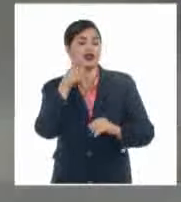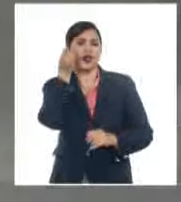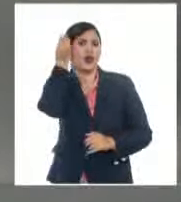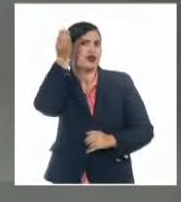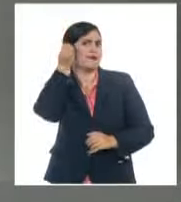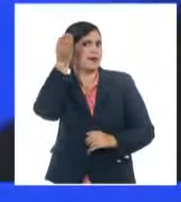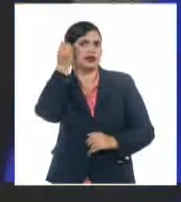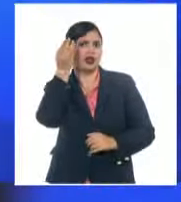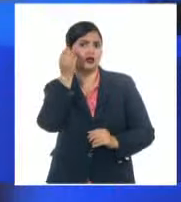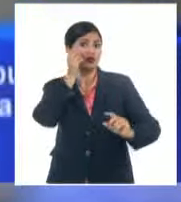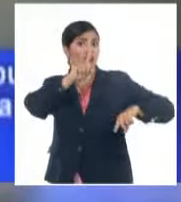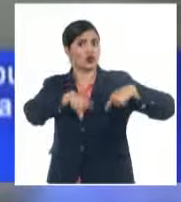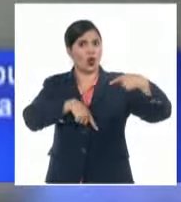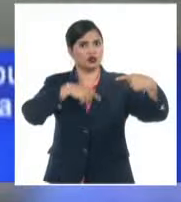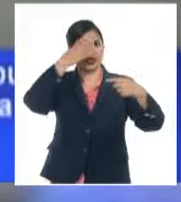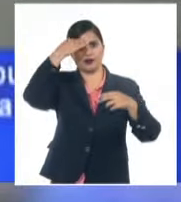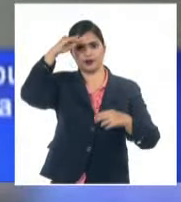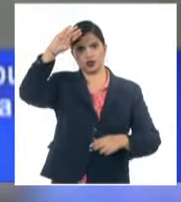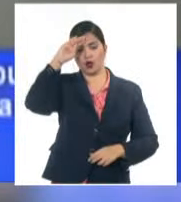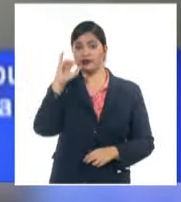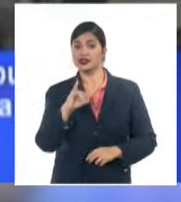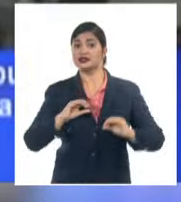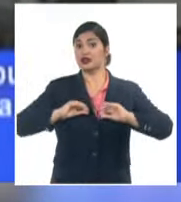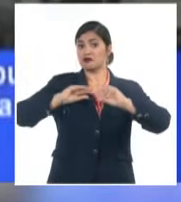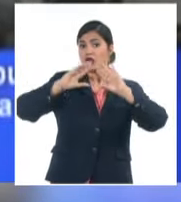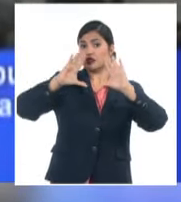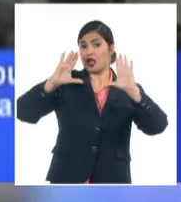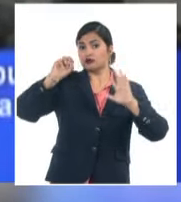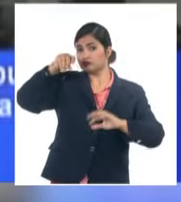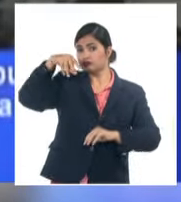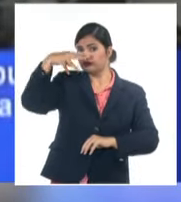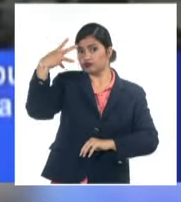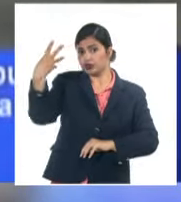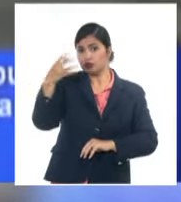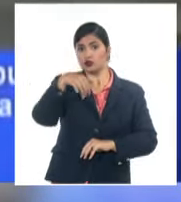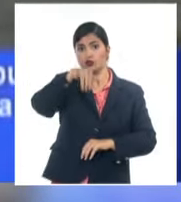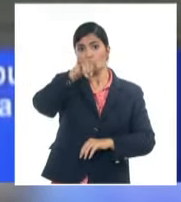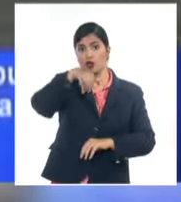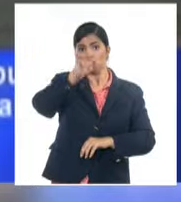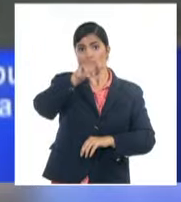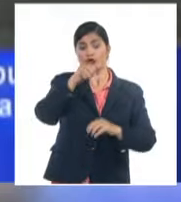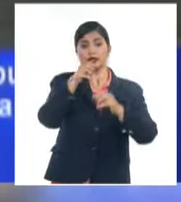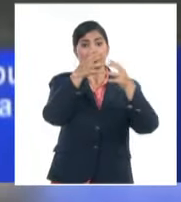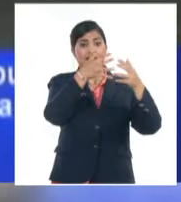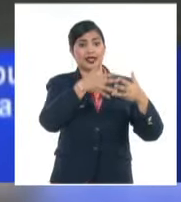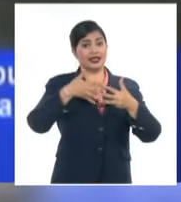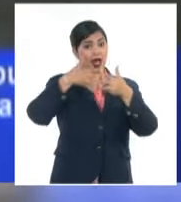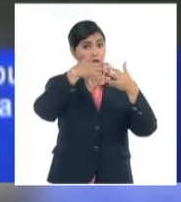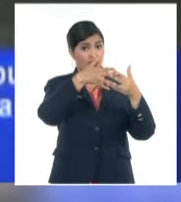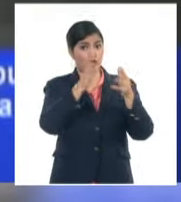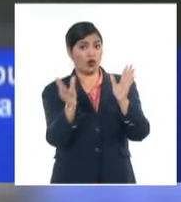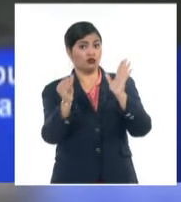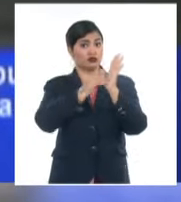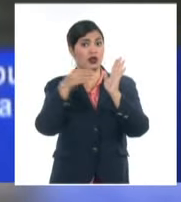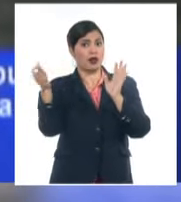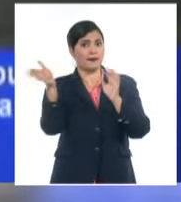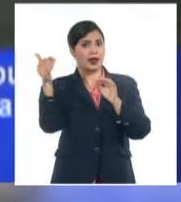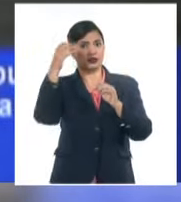inminente y el 15 de abril, a las 6 de la mañana, aviones norteamericanos con bandera cubana que habían despegado desde la Nicaragua de